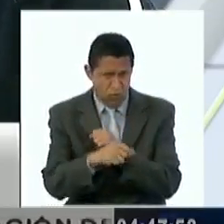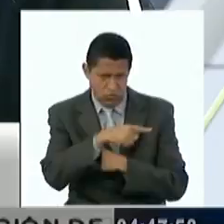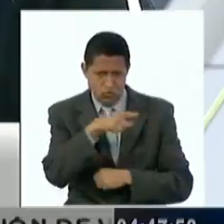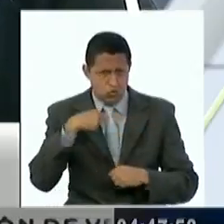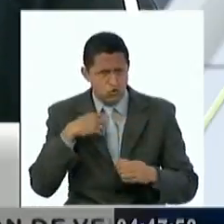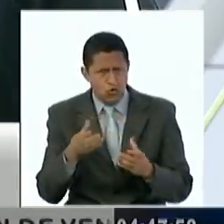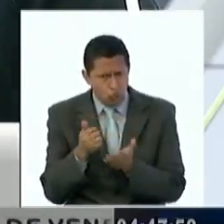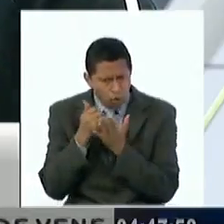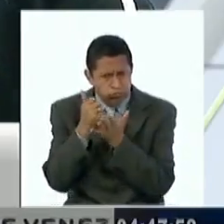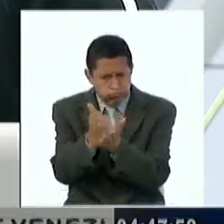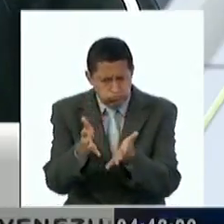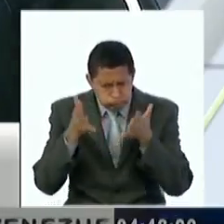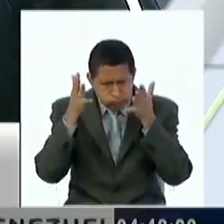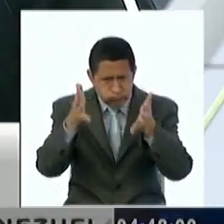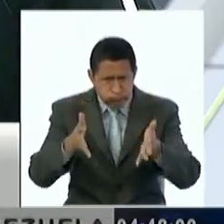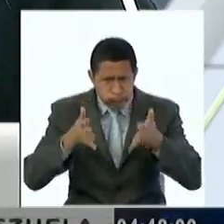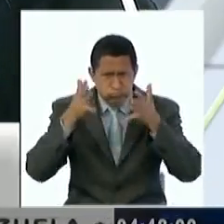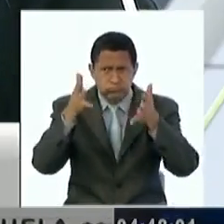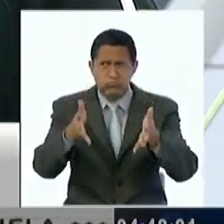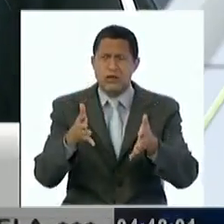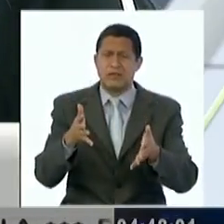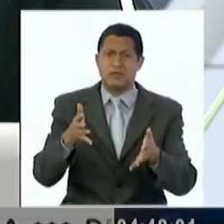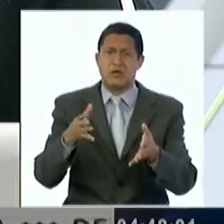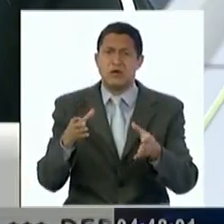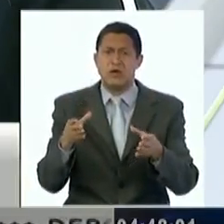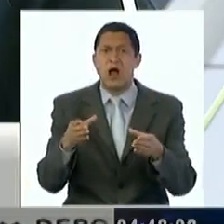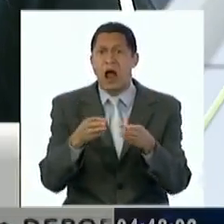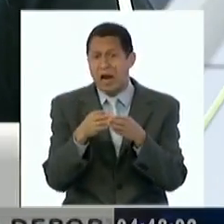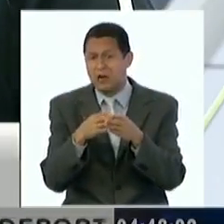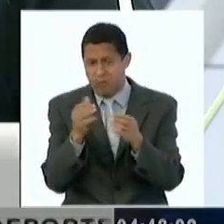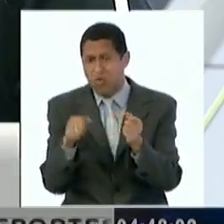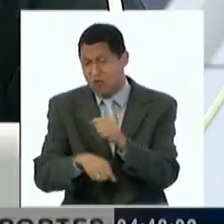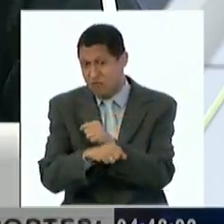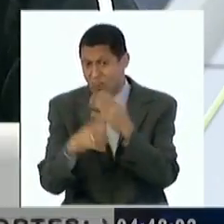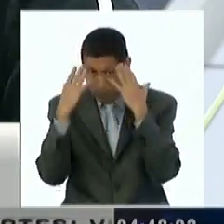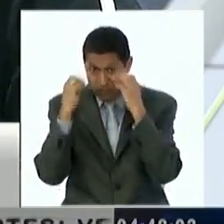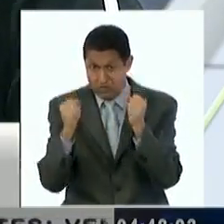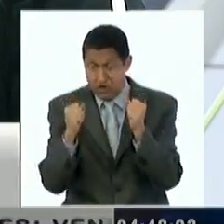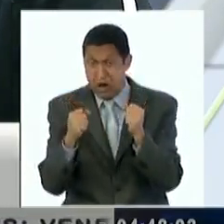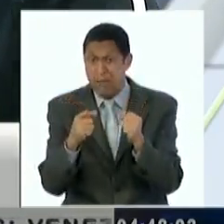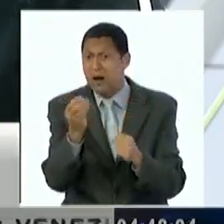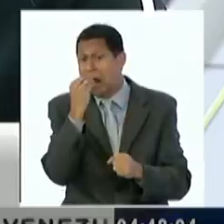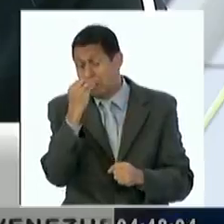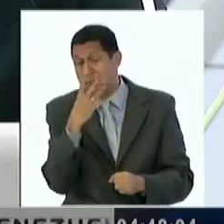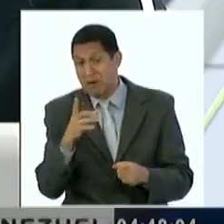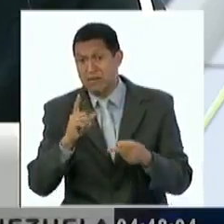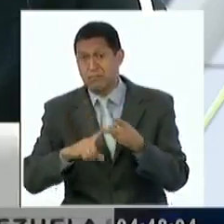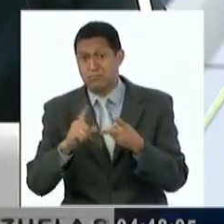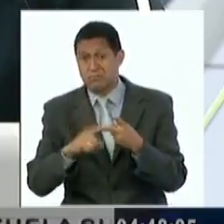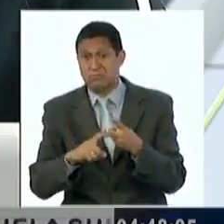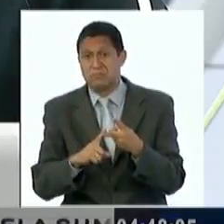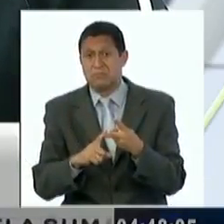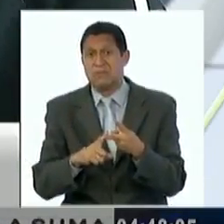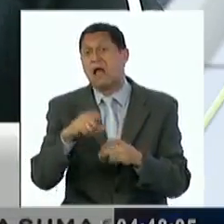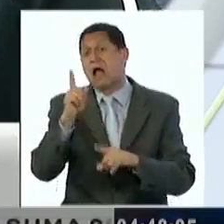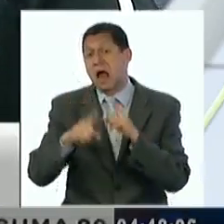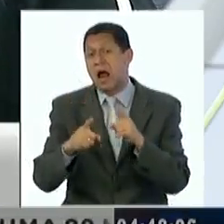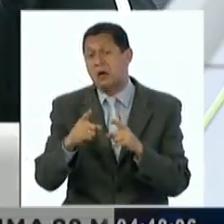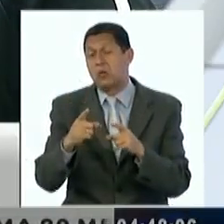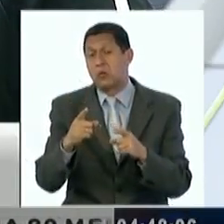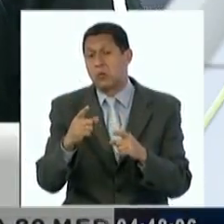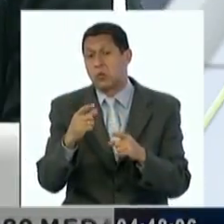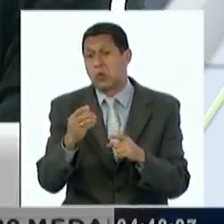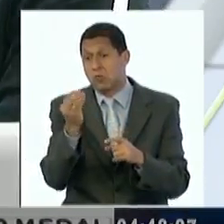todas estas asesorías digamos profesionales para que tenga una alimentación adecuada para que se hagan ciertos tratamientos